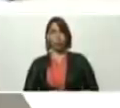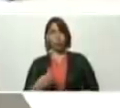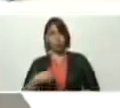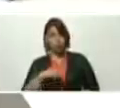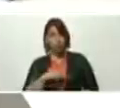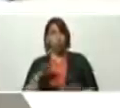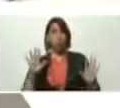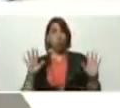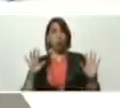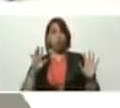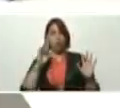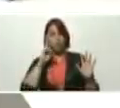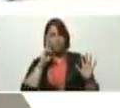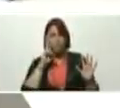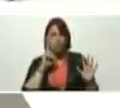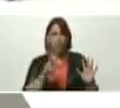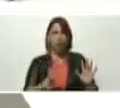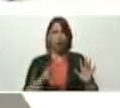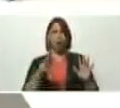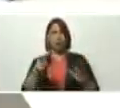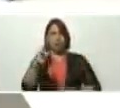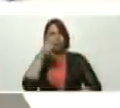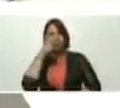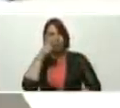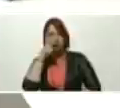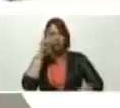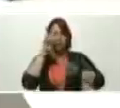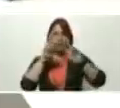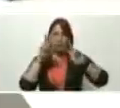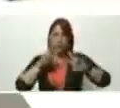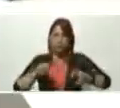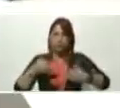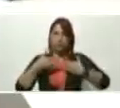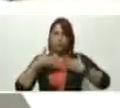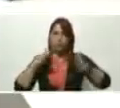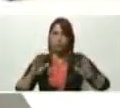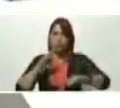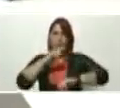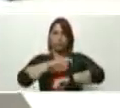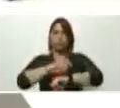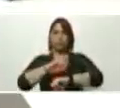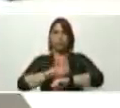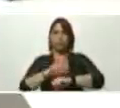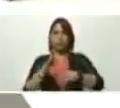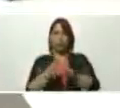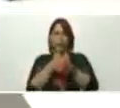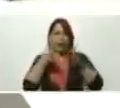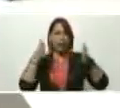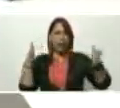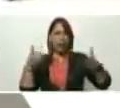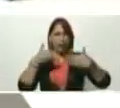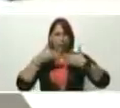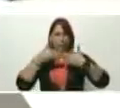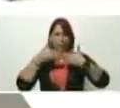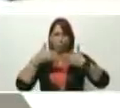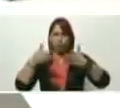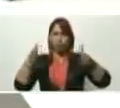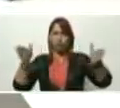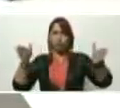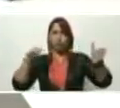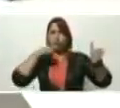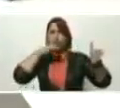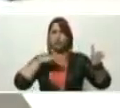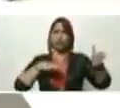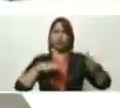nosotros visualizado, para abrir los tiempos, las grandes compuertas de la historia, abrirlas